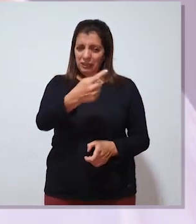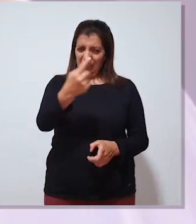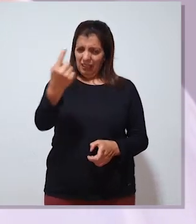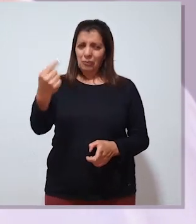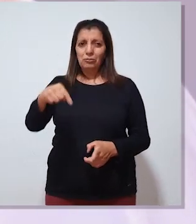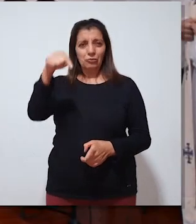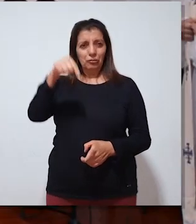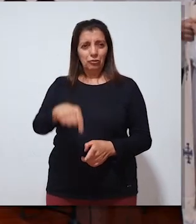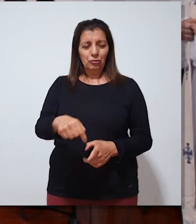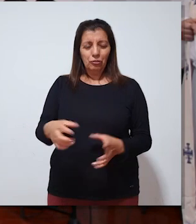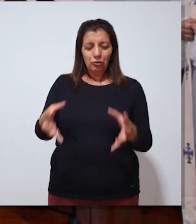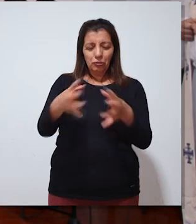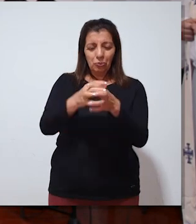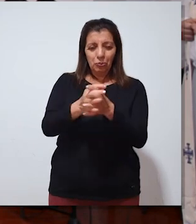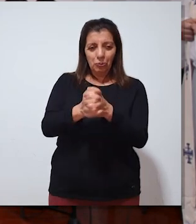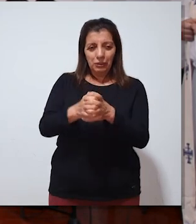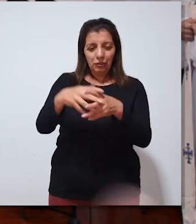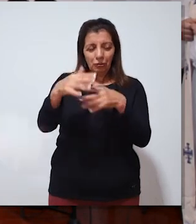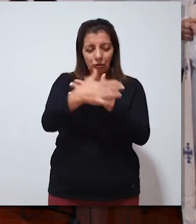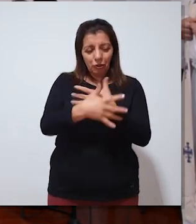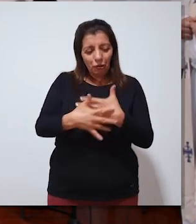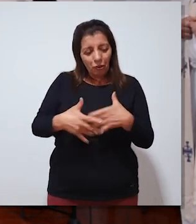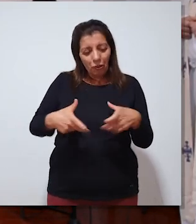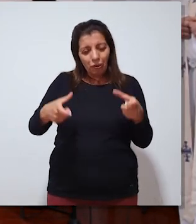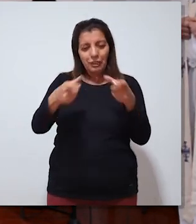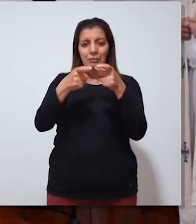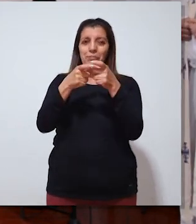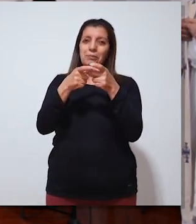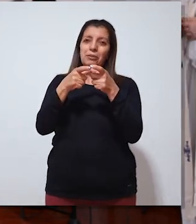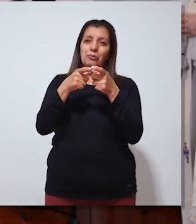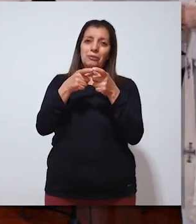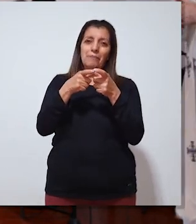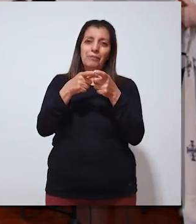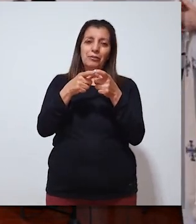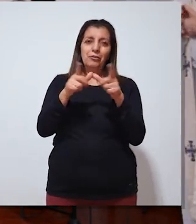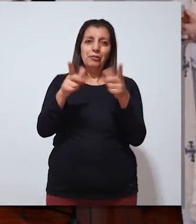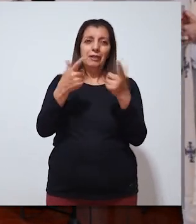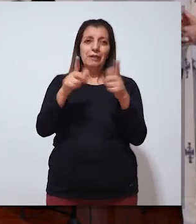María y todos los santos, cantamos este himno de tu gloria.